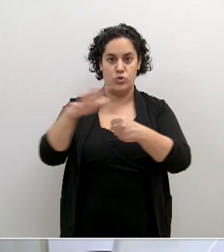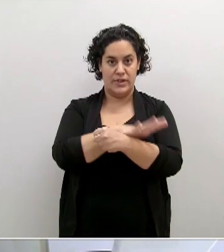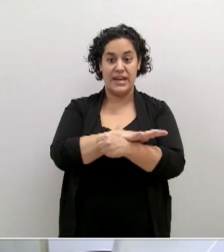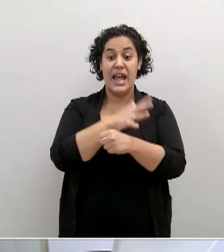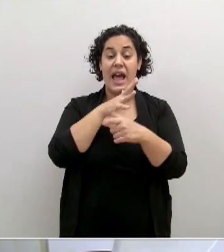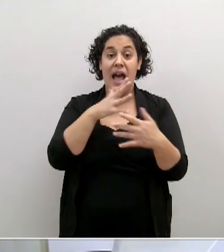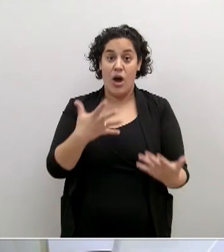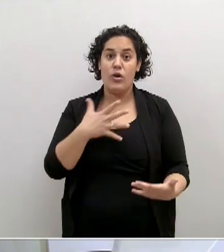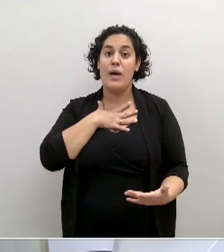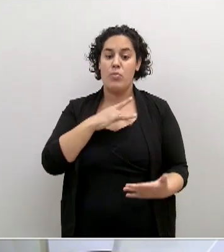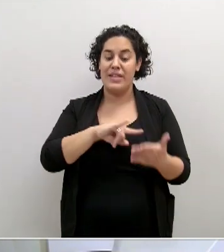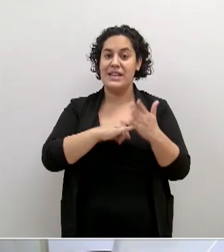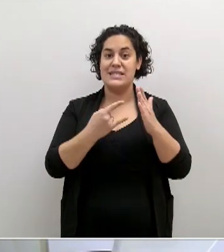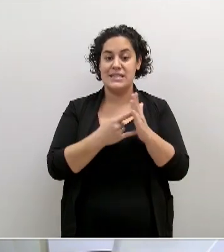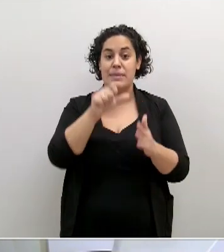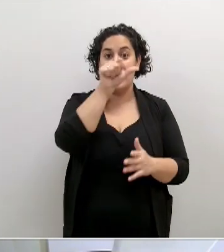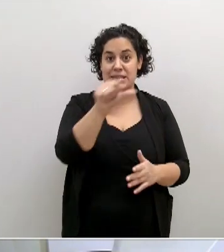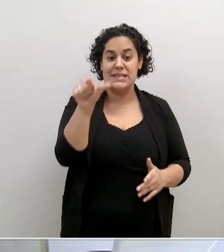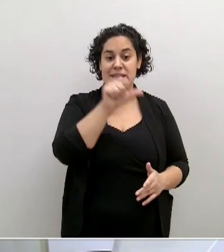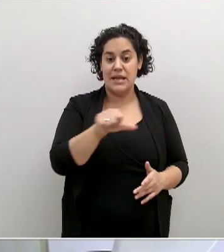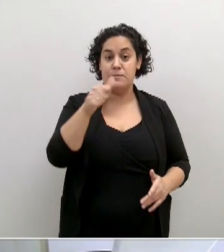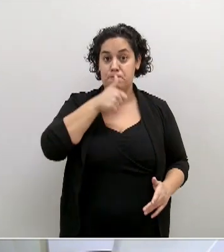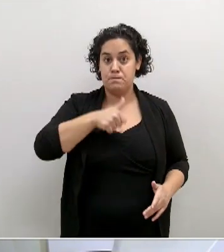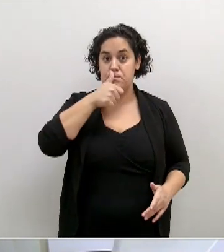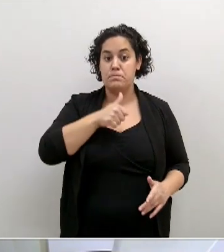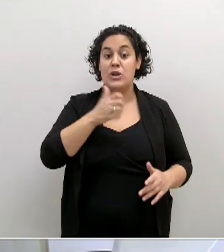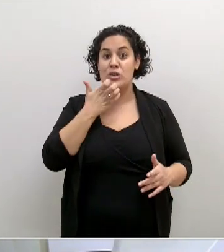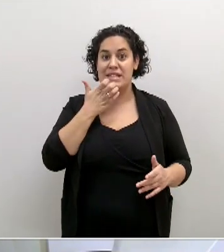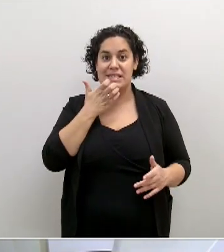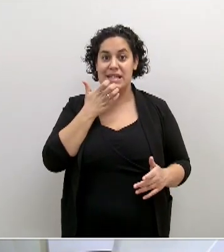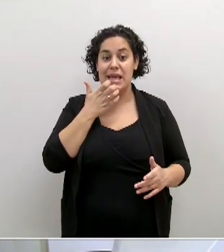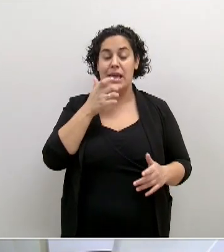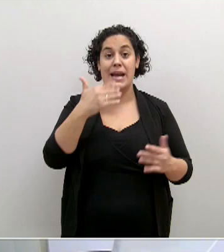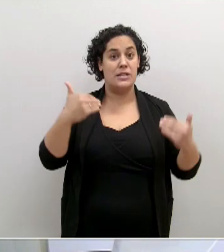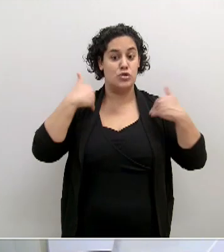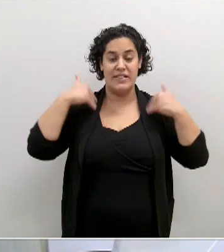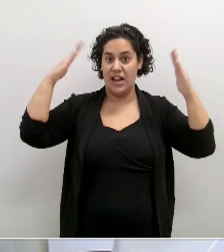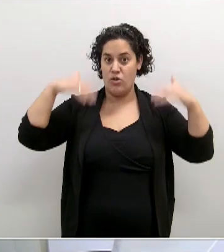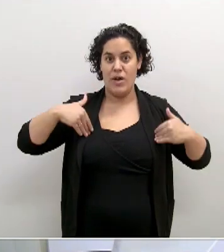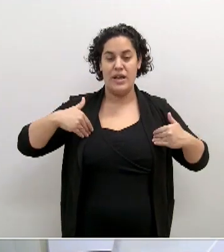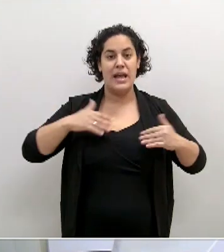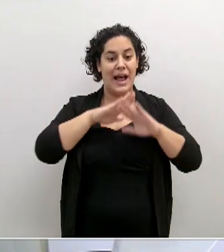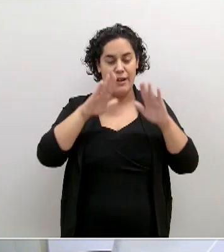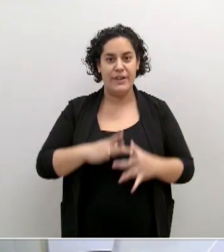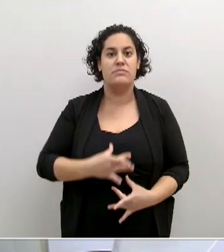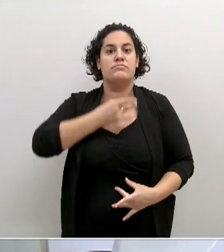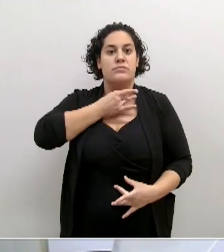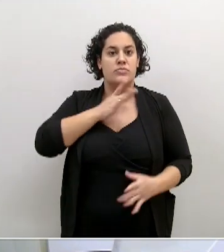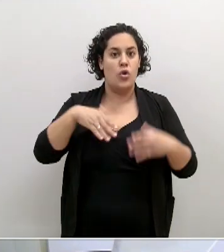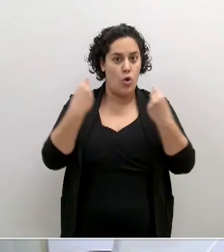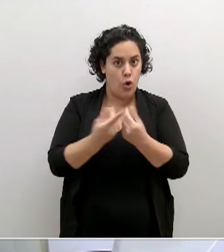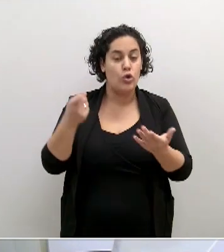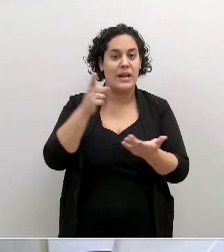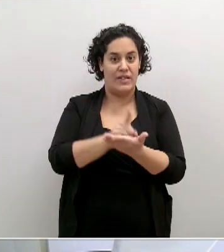tardará alguna semana, pero acabaría colapsando, porque hay que tener en cuenta una cosa fundamental y es que el número de ingresos